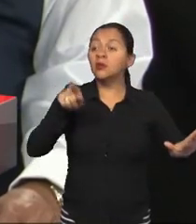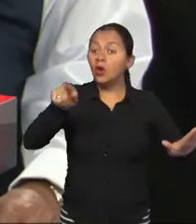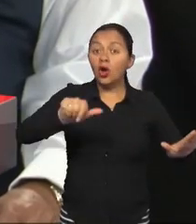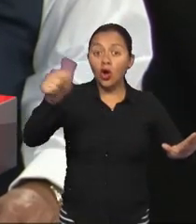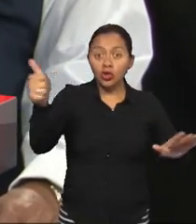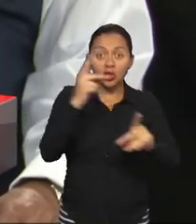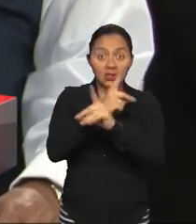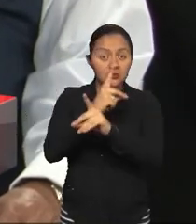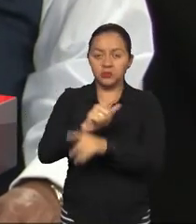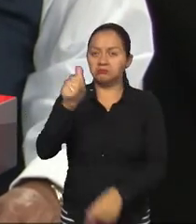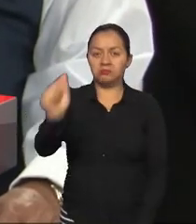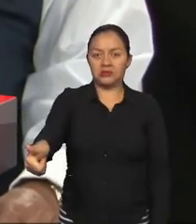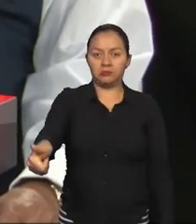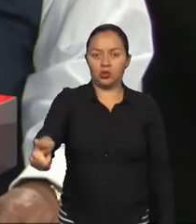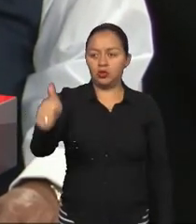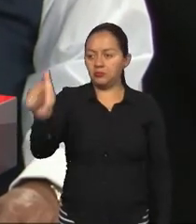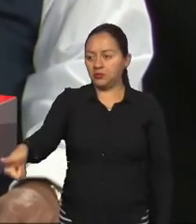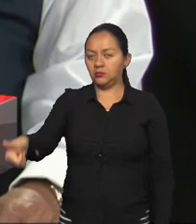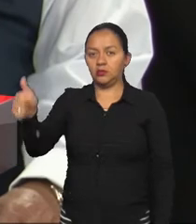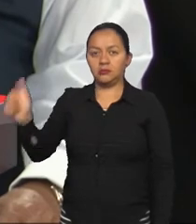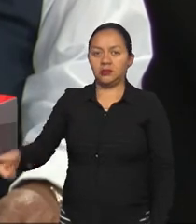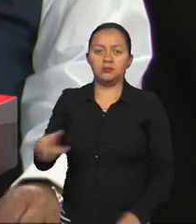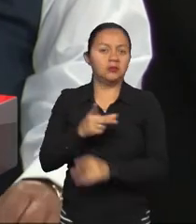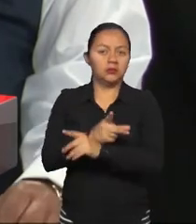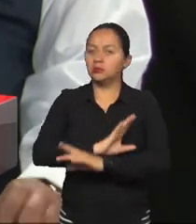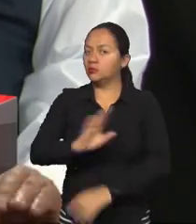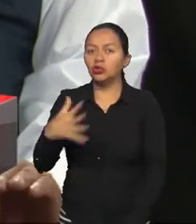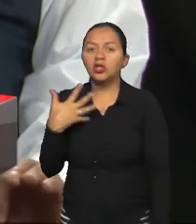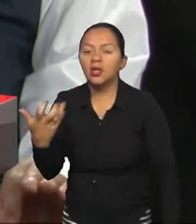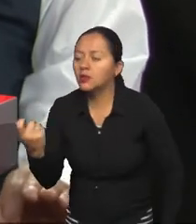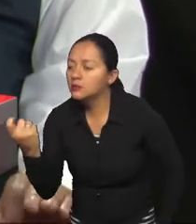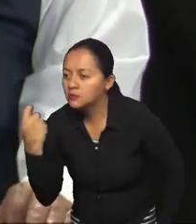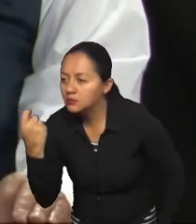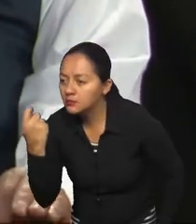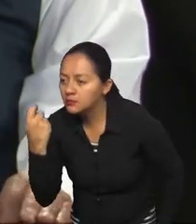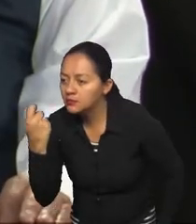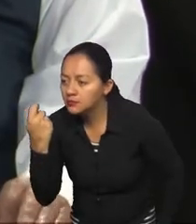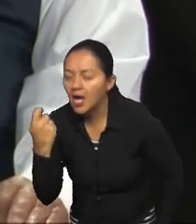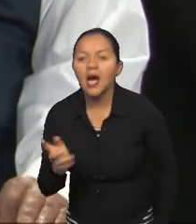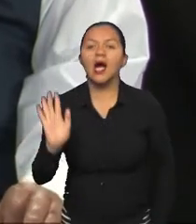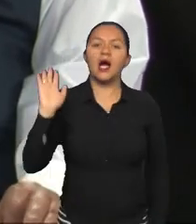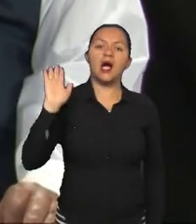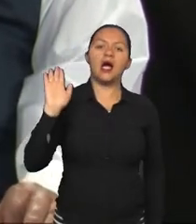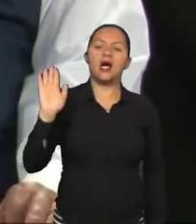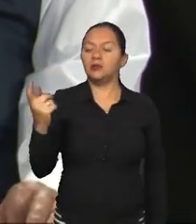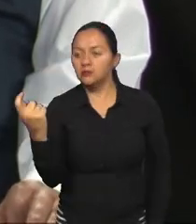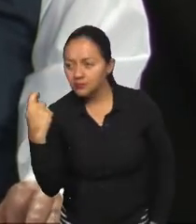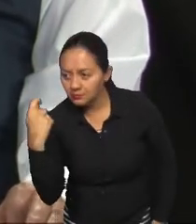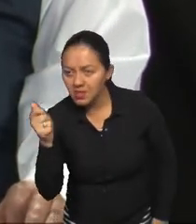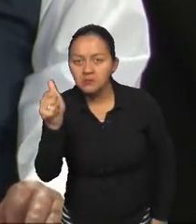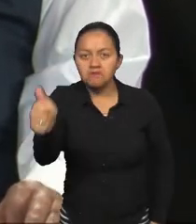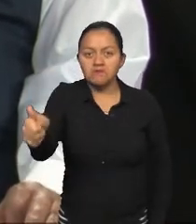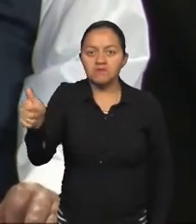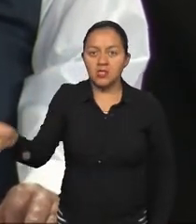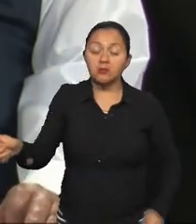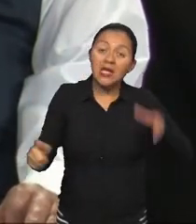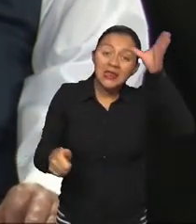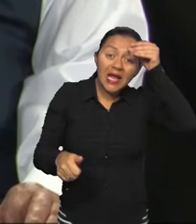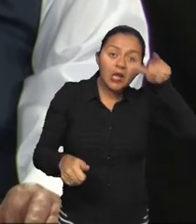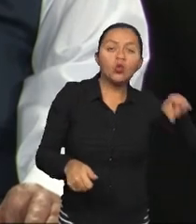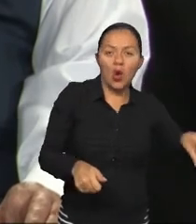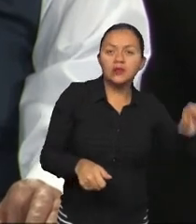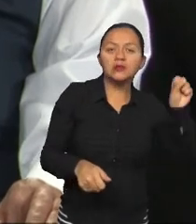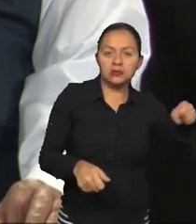sociales directamente. Queríamos, sin intermediarios, conocer la verdad desnudita de ellos y de ellas. Conversamos directamente